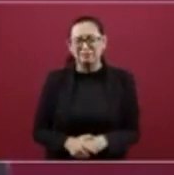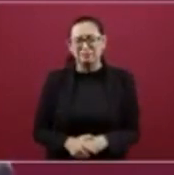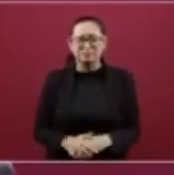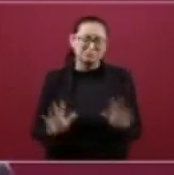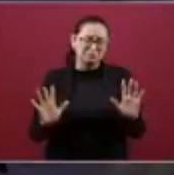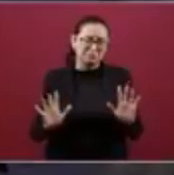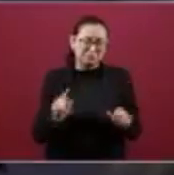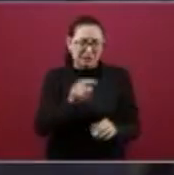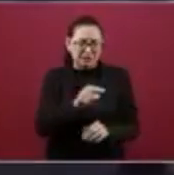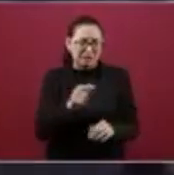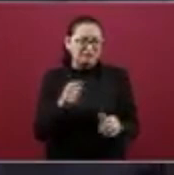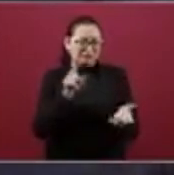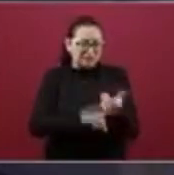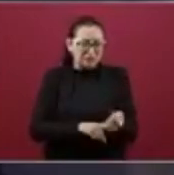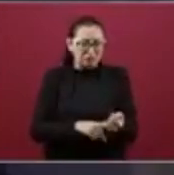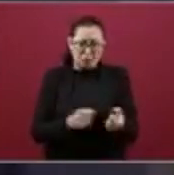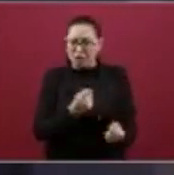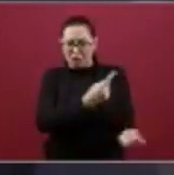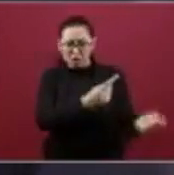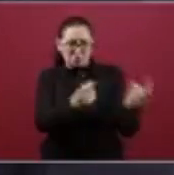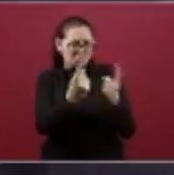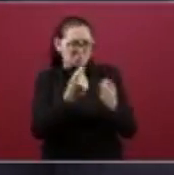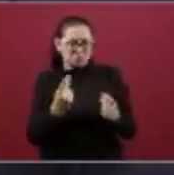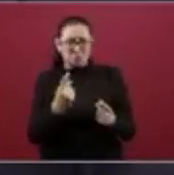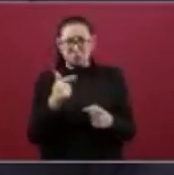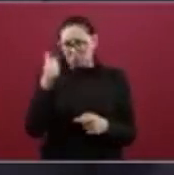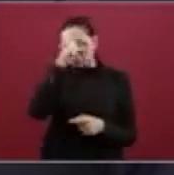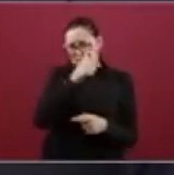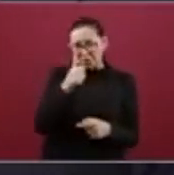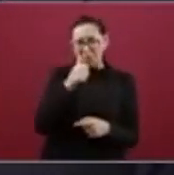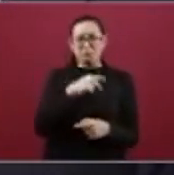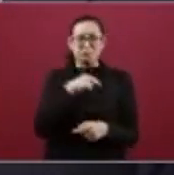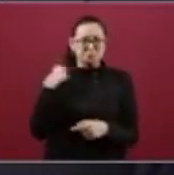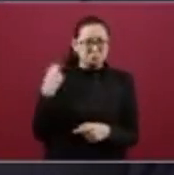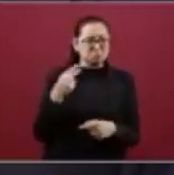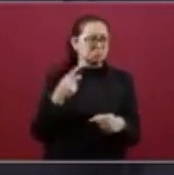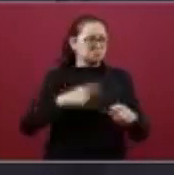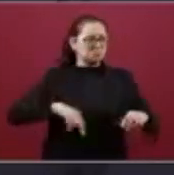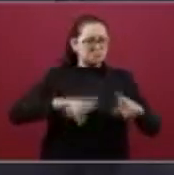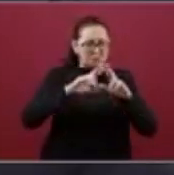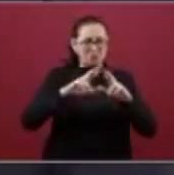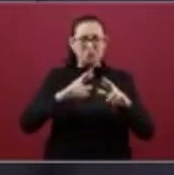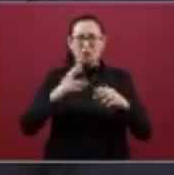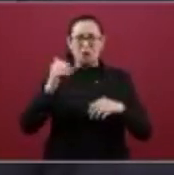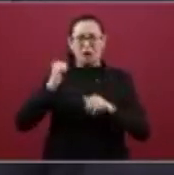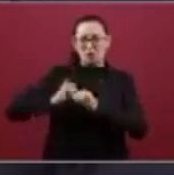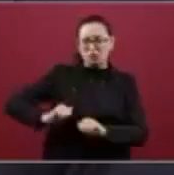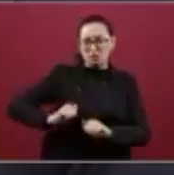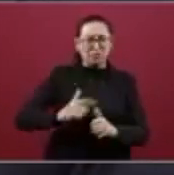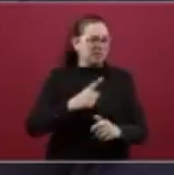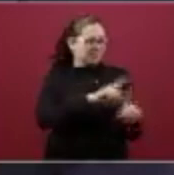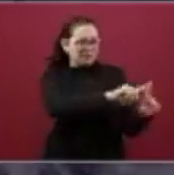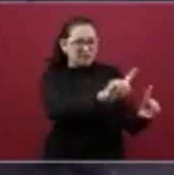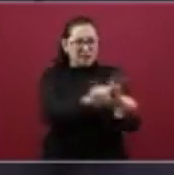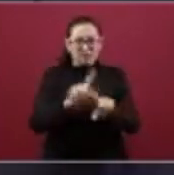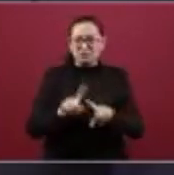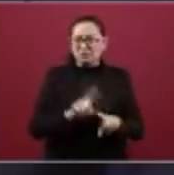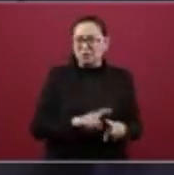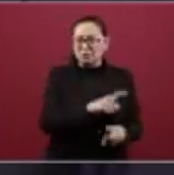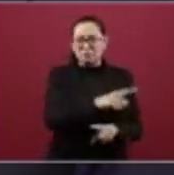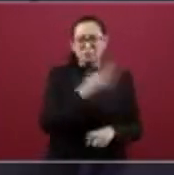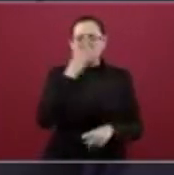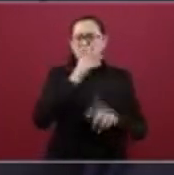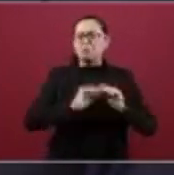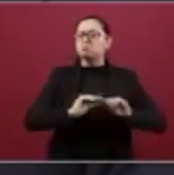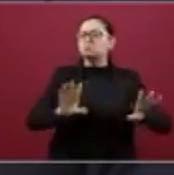creo que lo hacen, los pastores pueden también hacer lo mismo, hablar de un pasaje